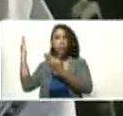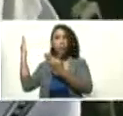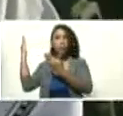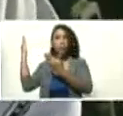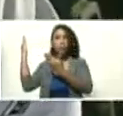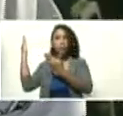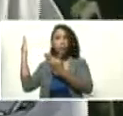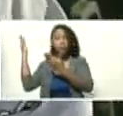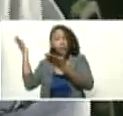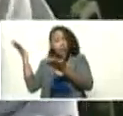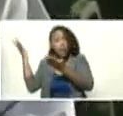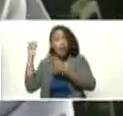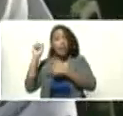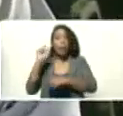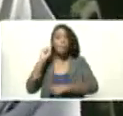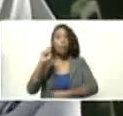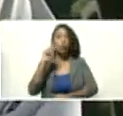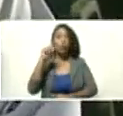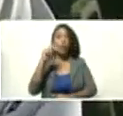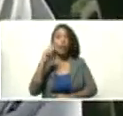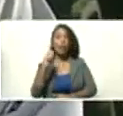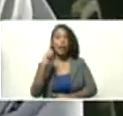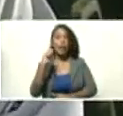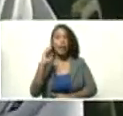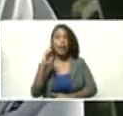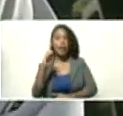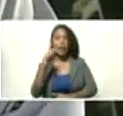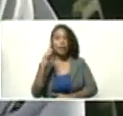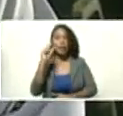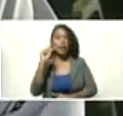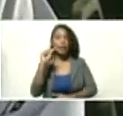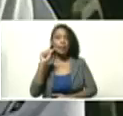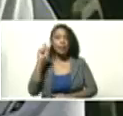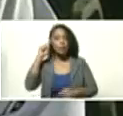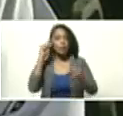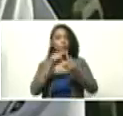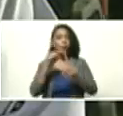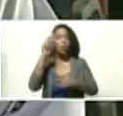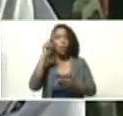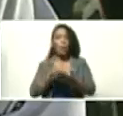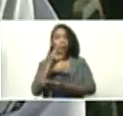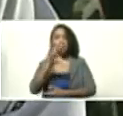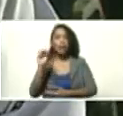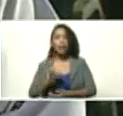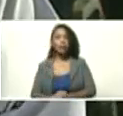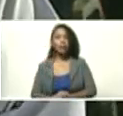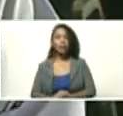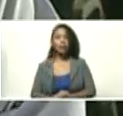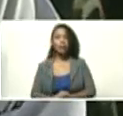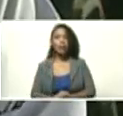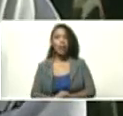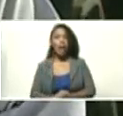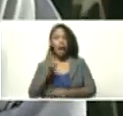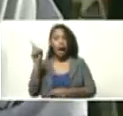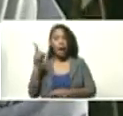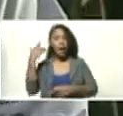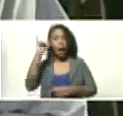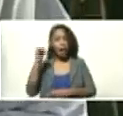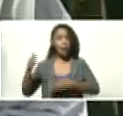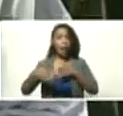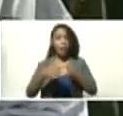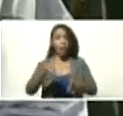Así que, .net, rumbo al 2030. Ahí está, pues, el camino de